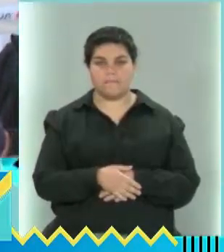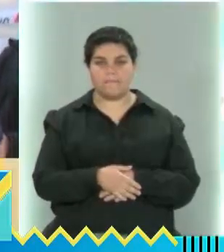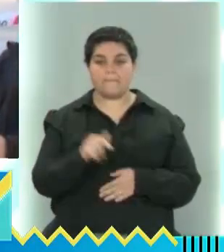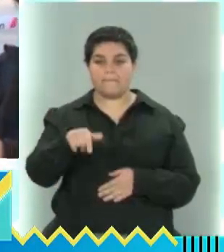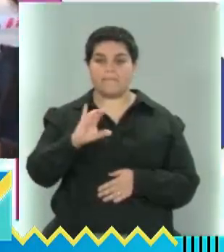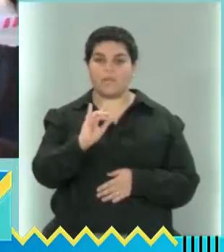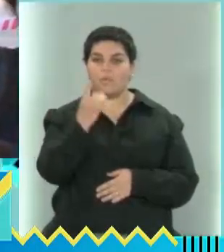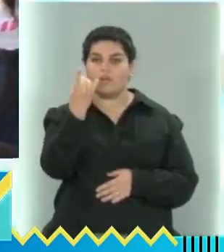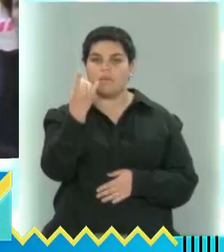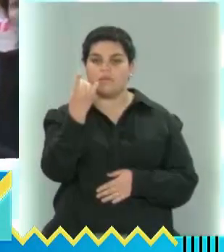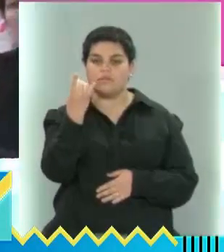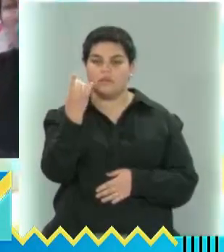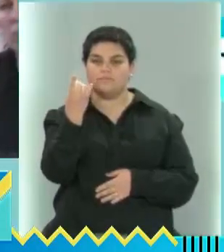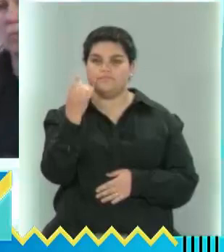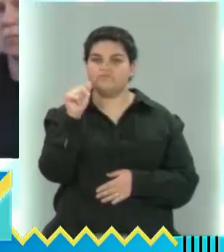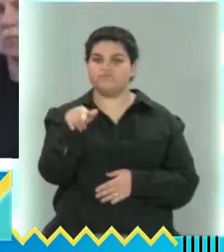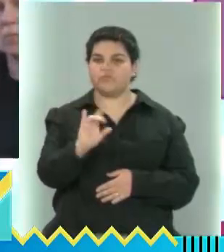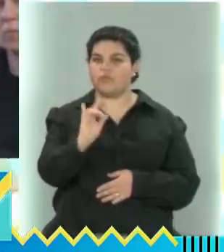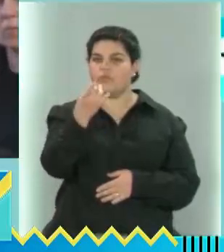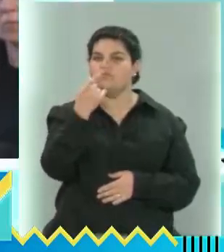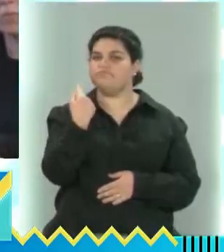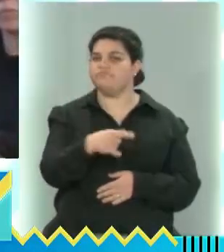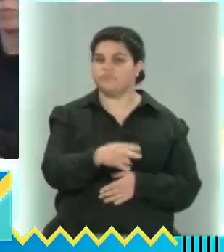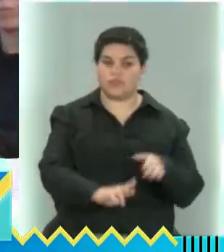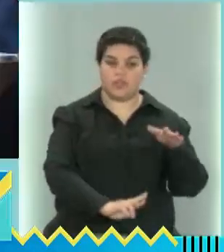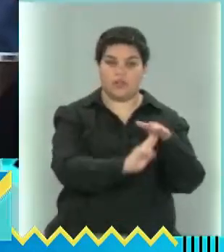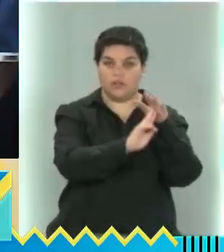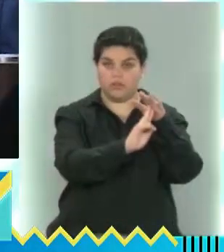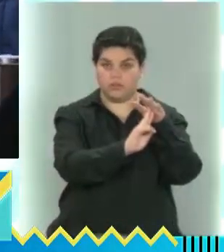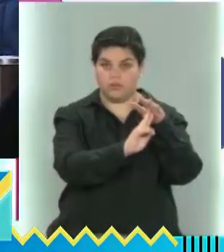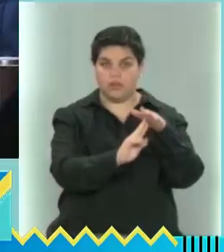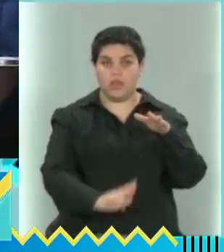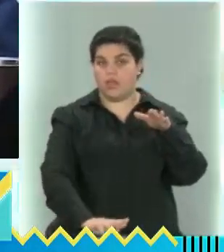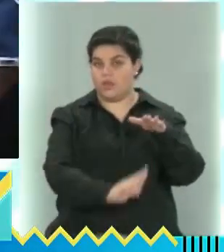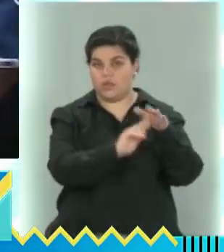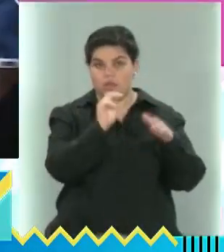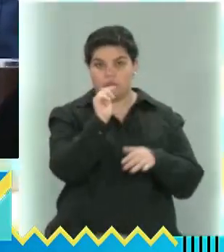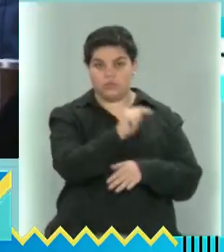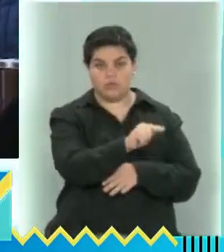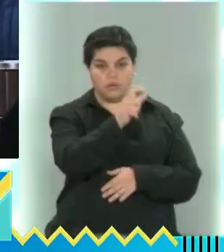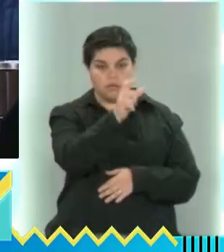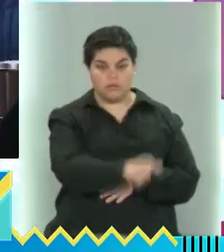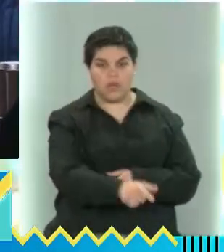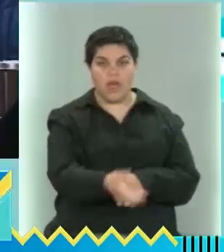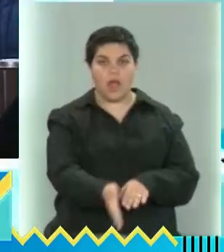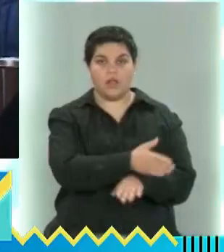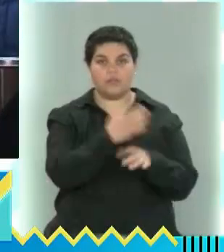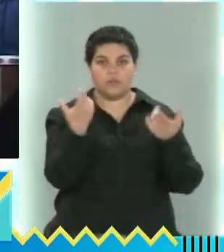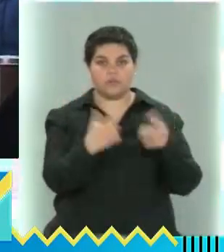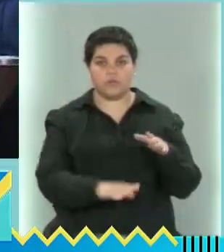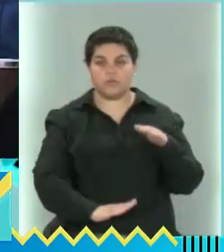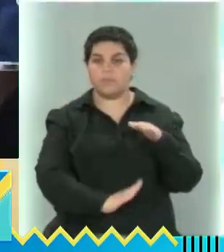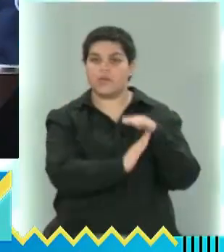entendiéndose en este caso, el rector, por un lado, ha tomado medidas previas a la decisión del Consejo Superior, que fue el